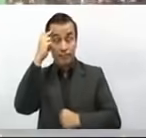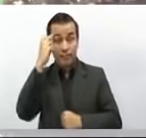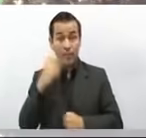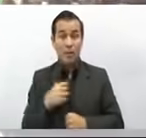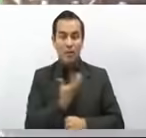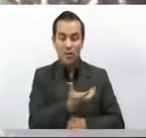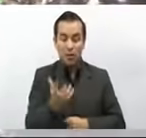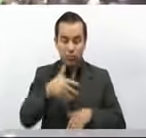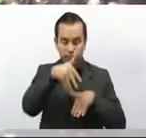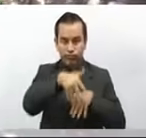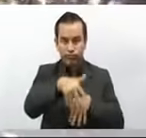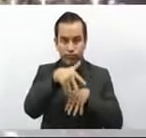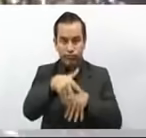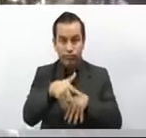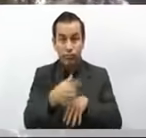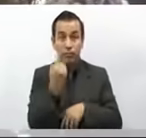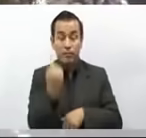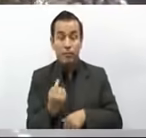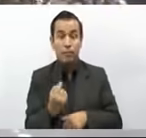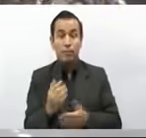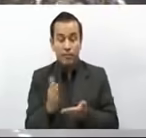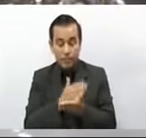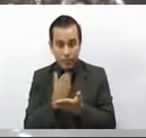batallón de cadetes.